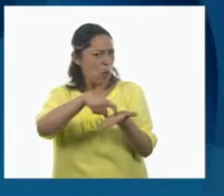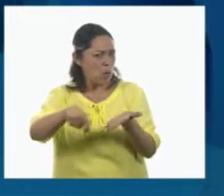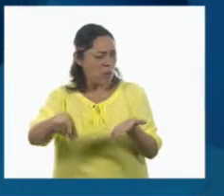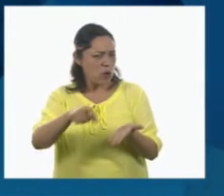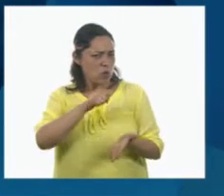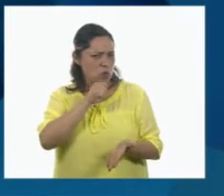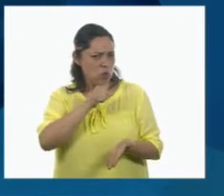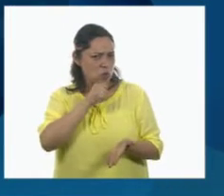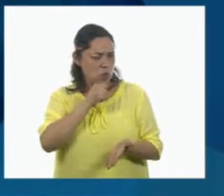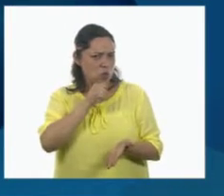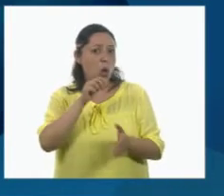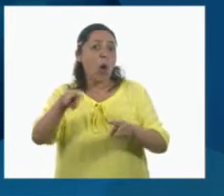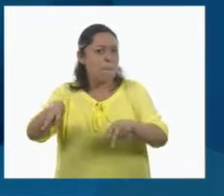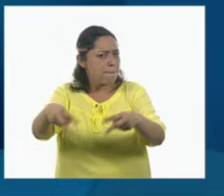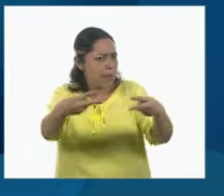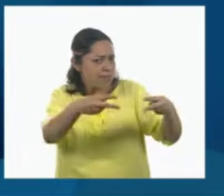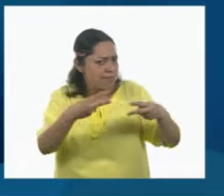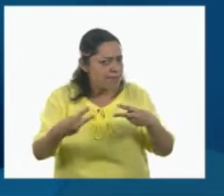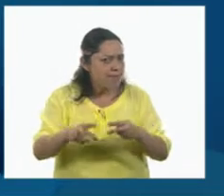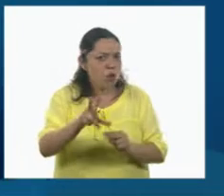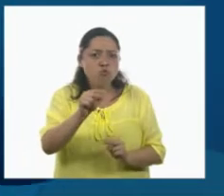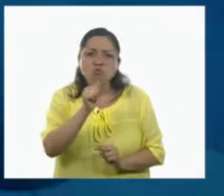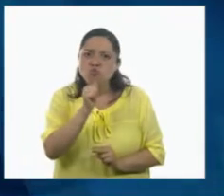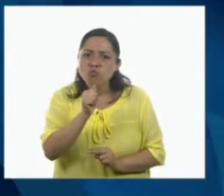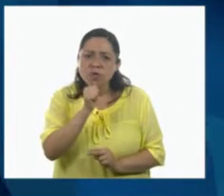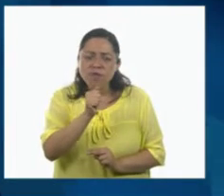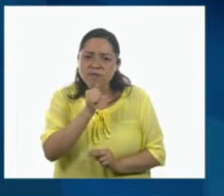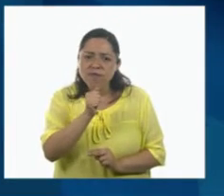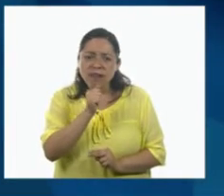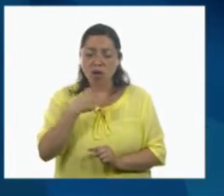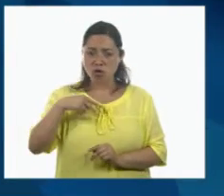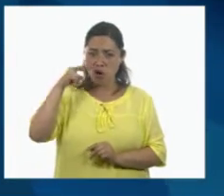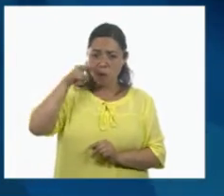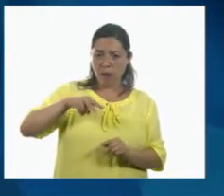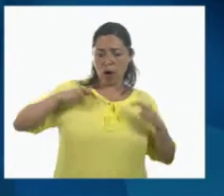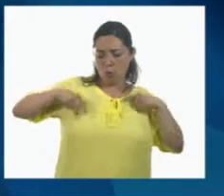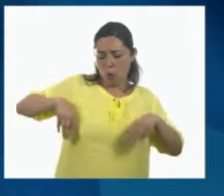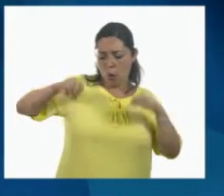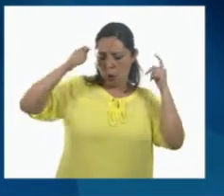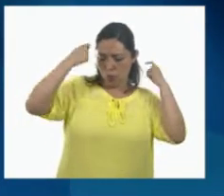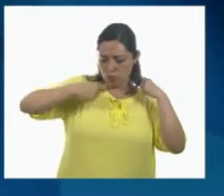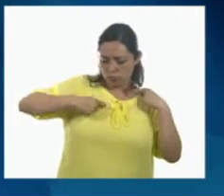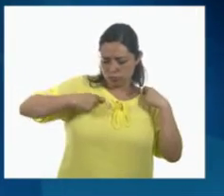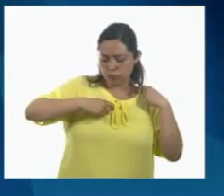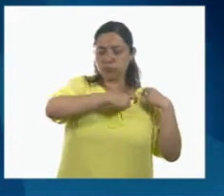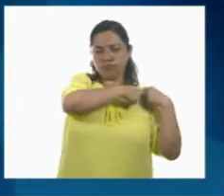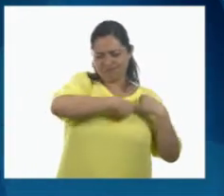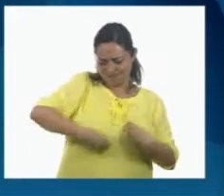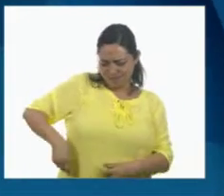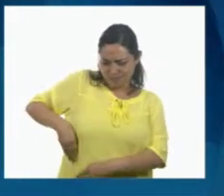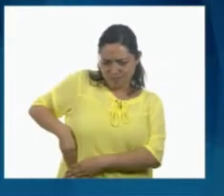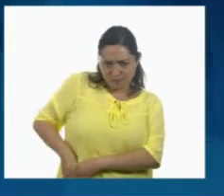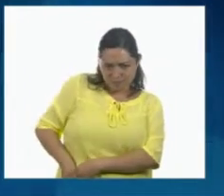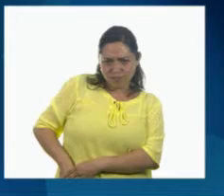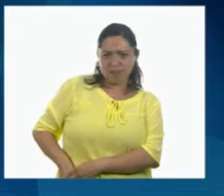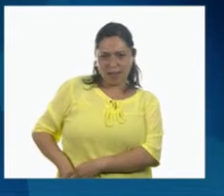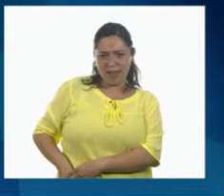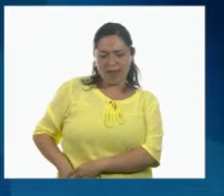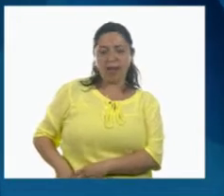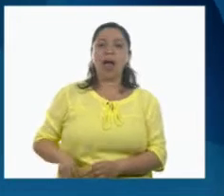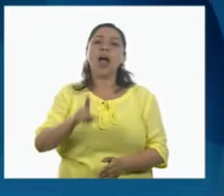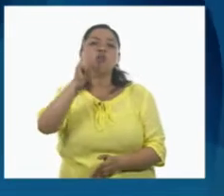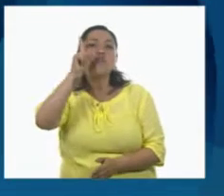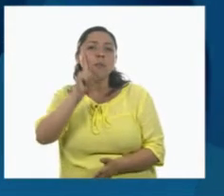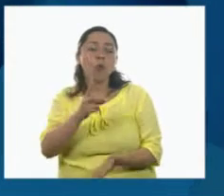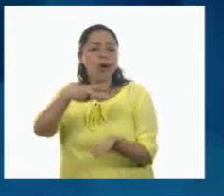no ha vendido, porque yo no le veo ahí a lo mejor un morralito o algo. También hay una señora que está hincada, ¿ya la viste